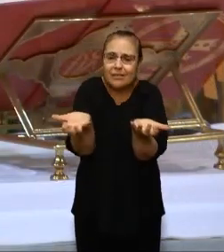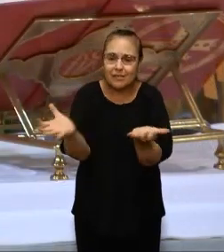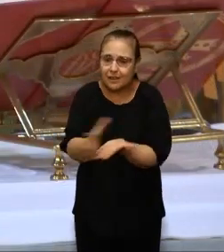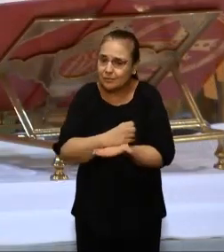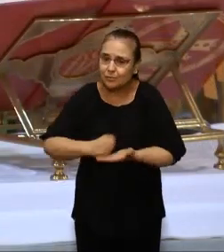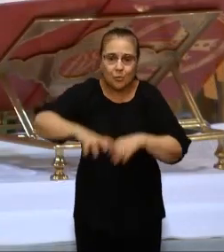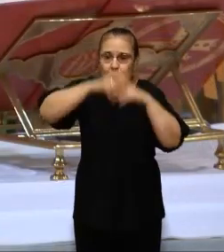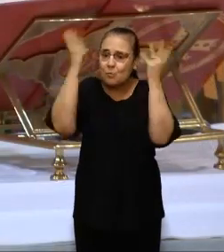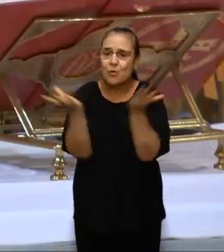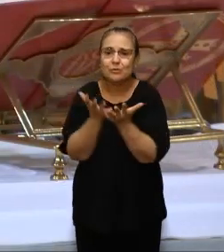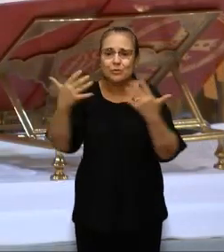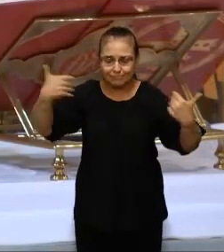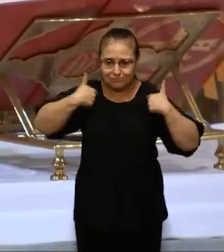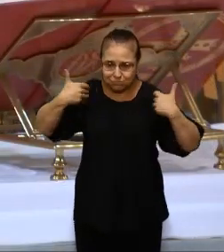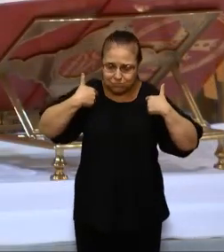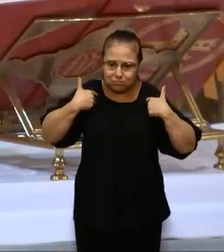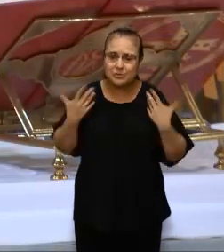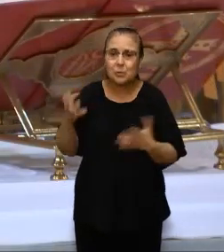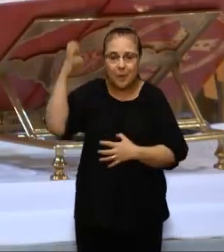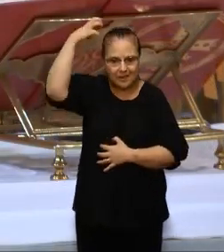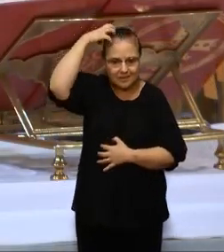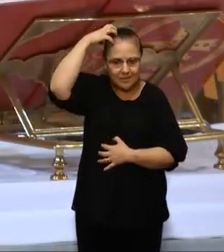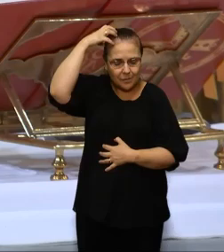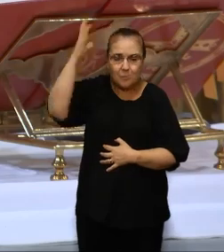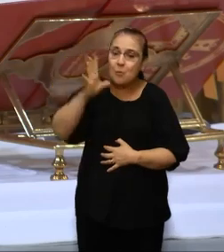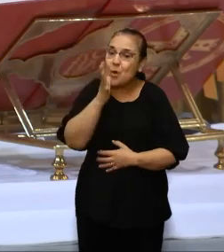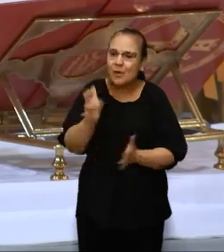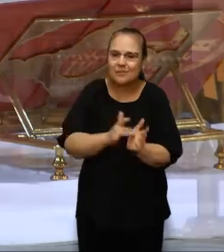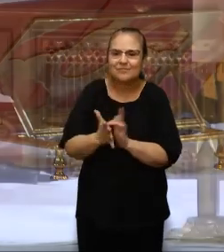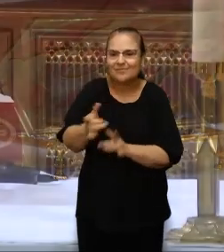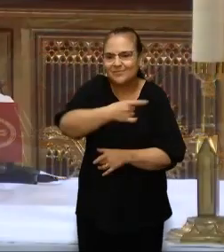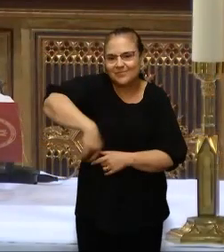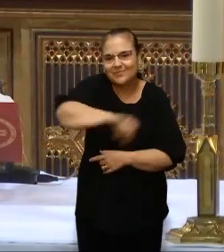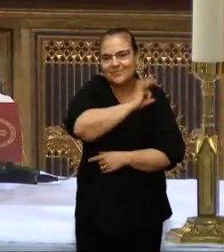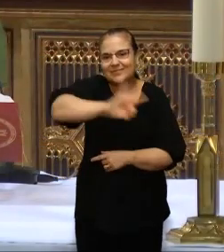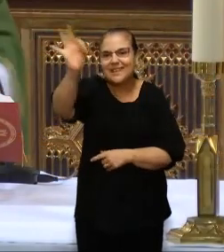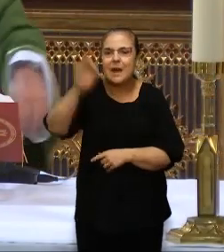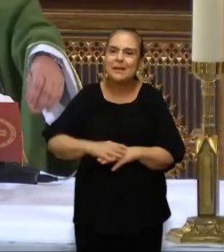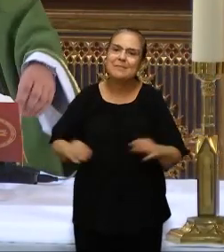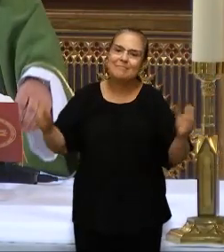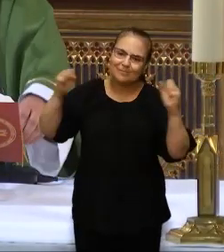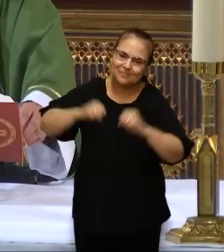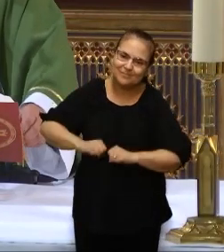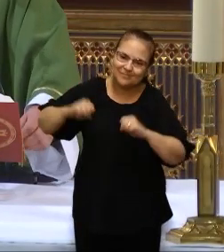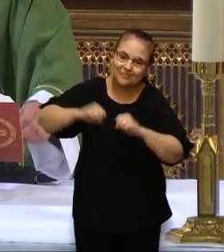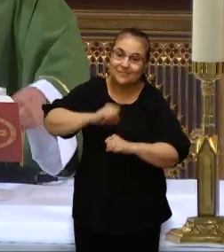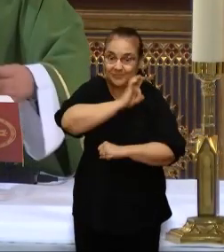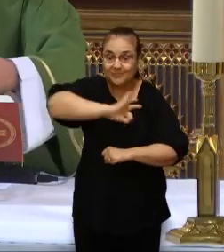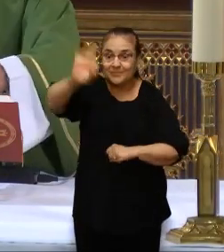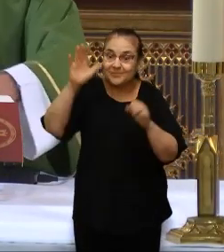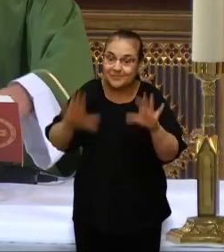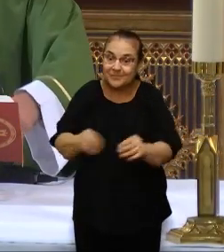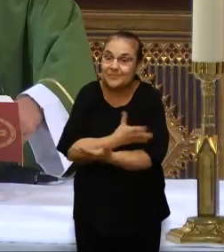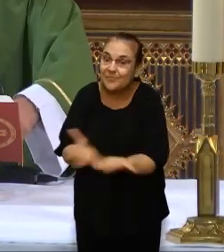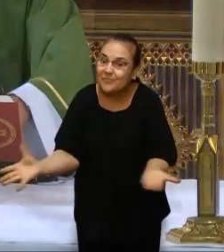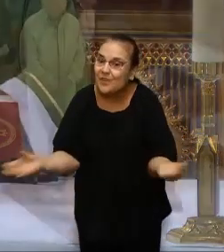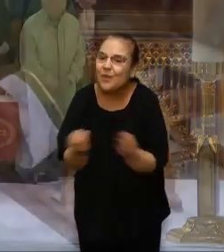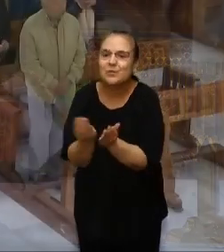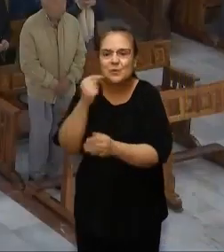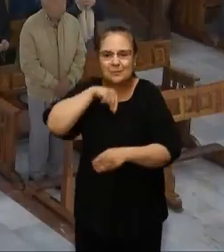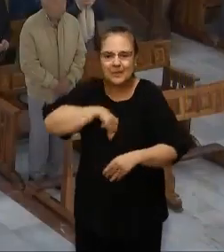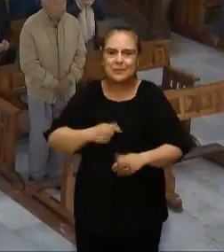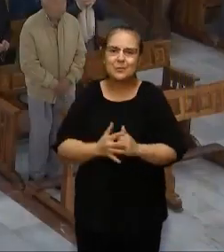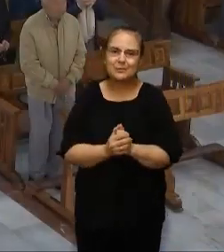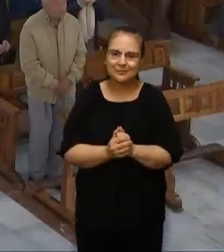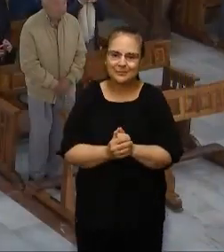mundo un sacrificio a tu majestad. Por Jesucristo nuestro Señor. Amén. El Señor esté con vosotros. Y con